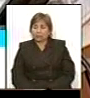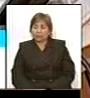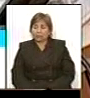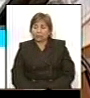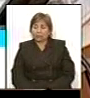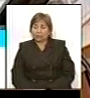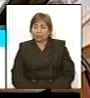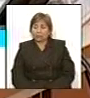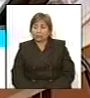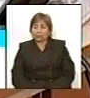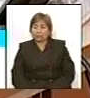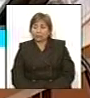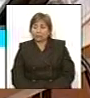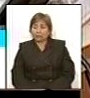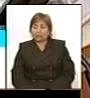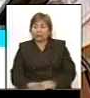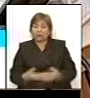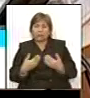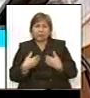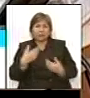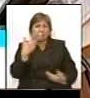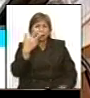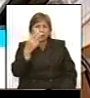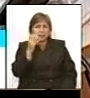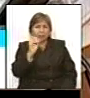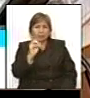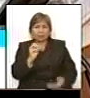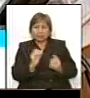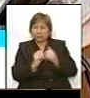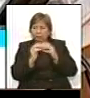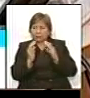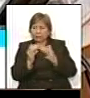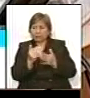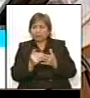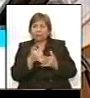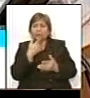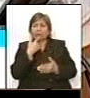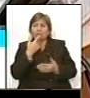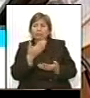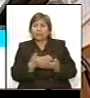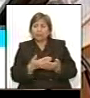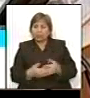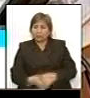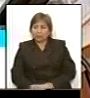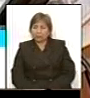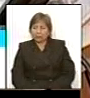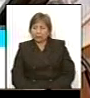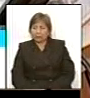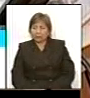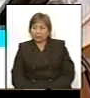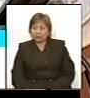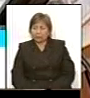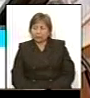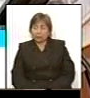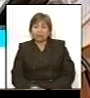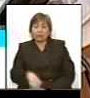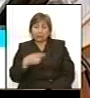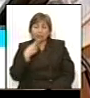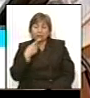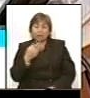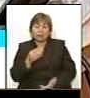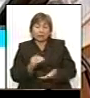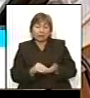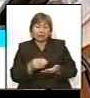en su expediente, ¿no? Tiene 30 días esperando un certificado de búsqueda catastral donde le van a decir lo que ella ya sabe. Entonces, eso yo creo que